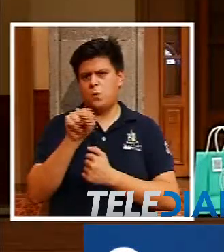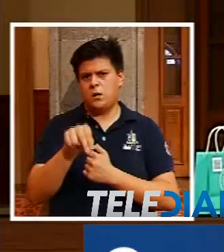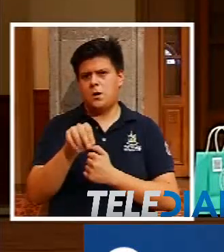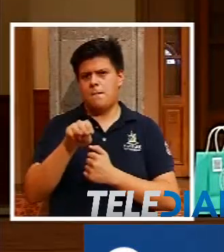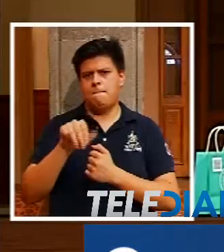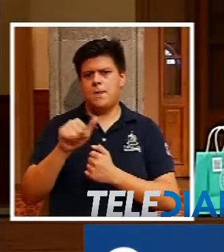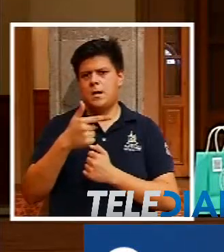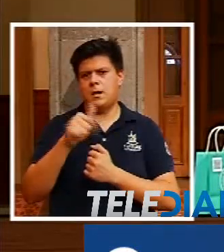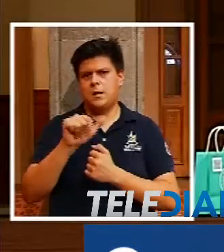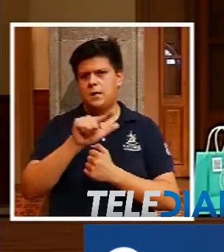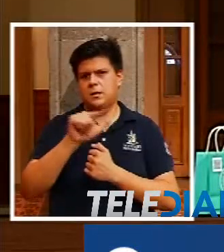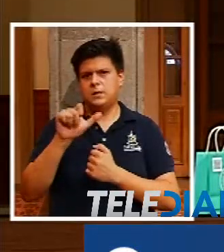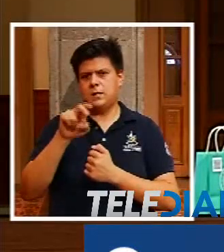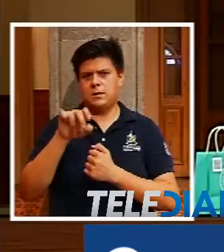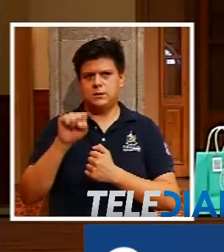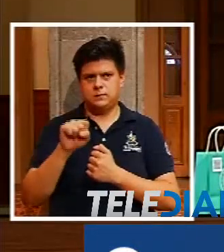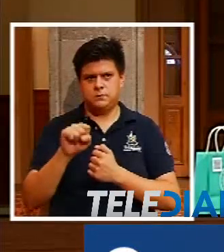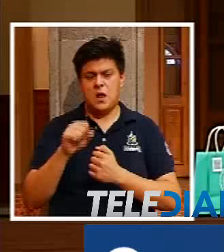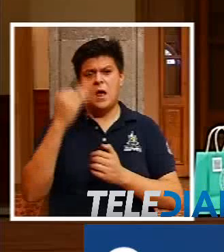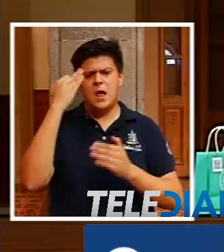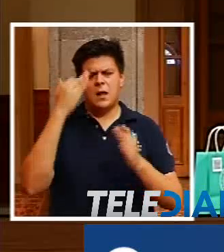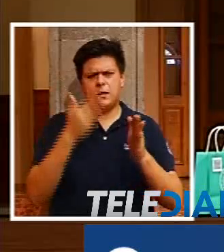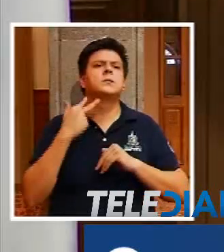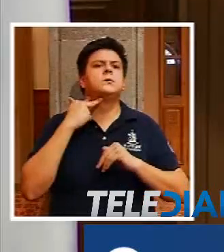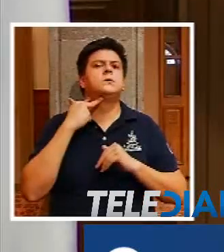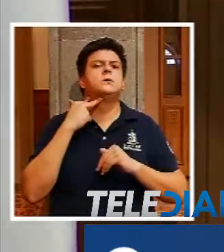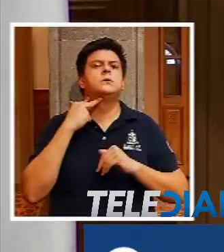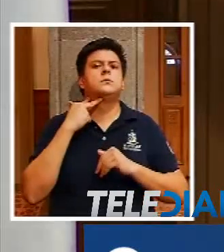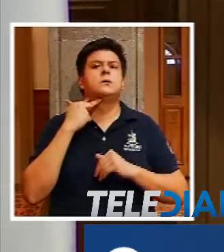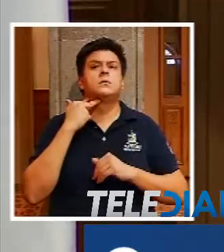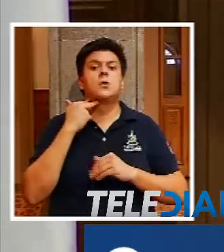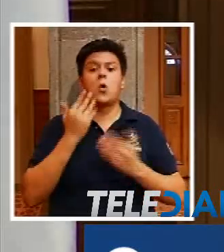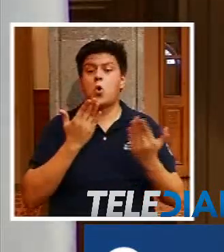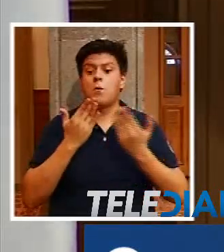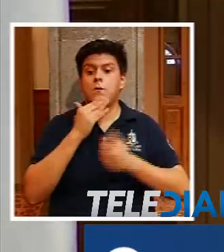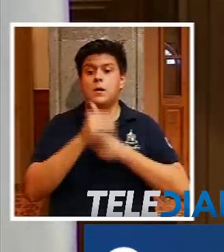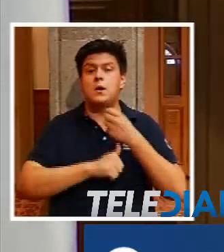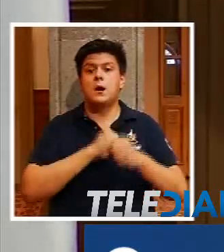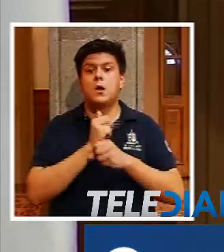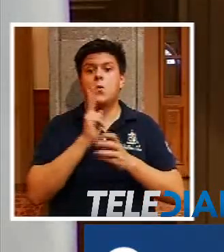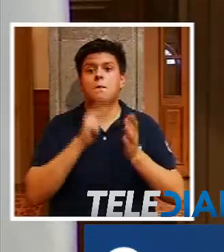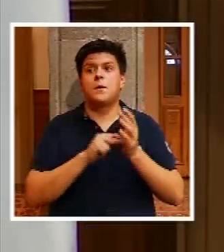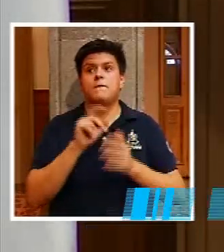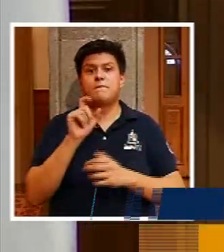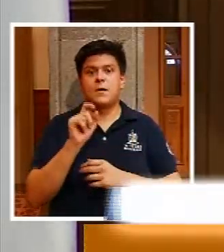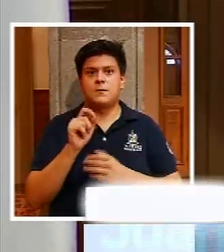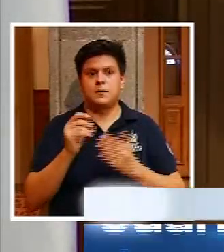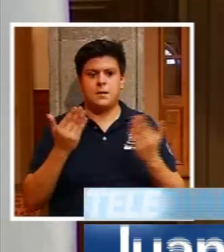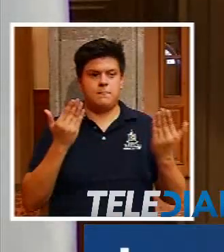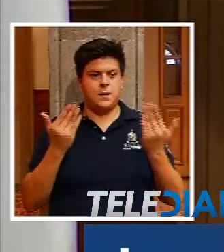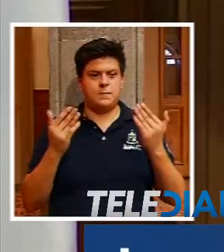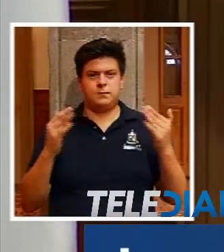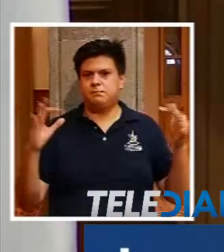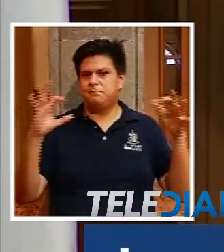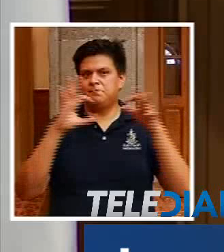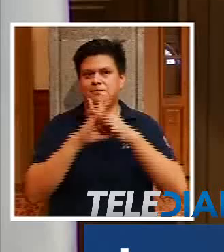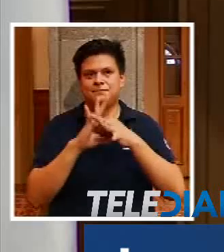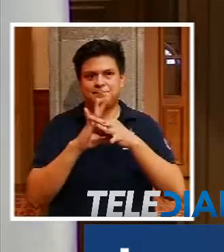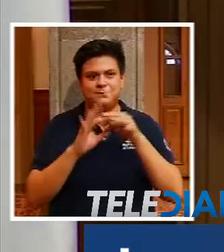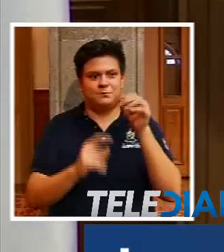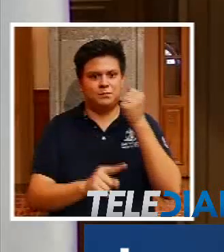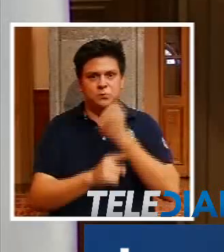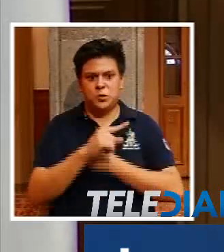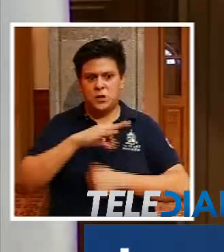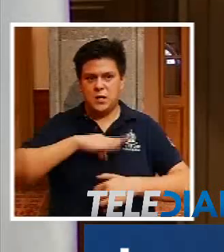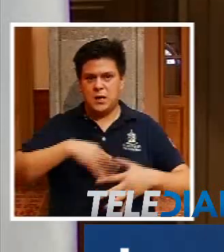Salud Mental y Adicciones de la Secretaría de Salud. Esto no es directamente por el fenómeno de la pandemia